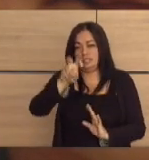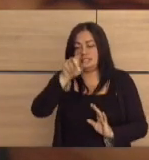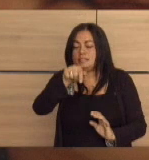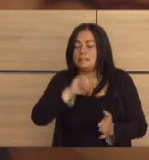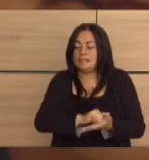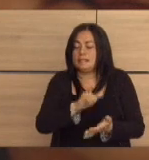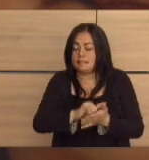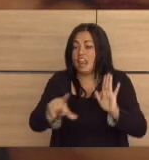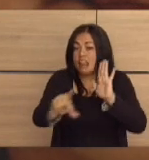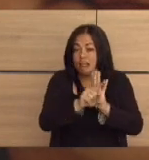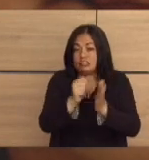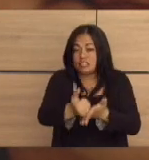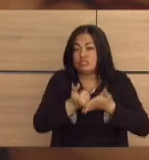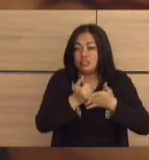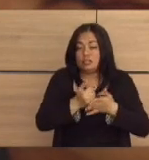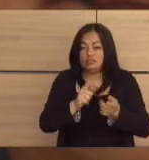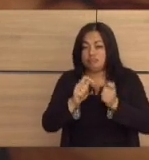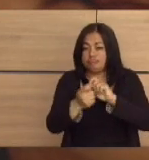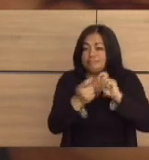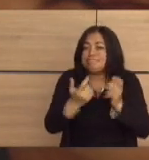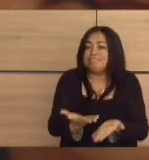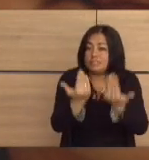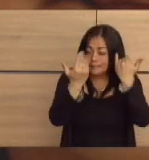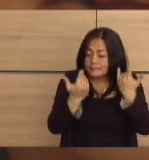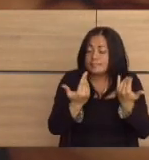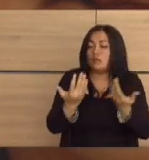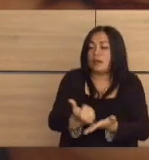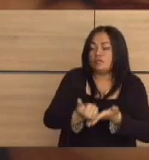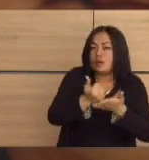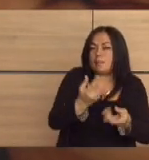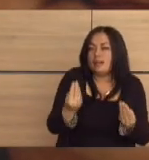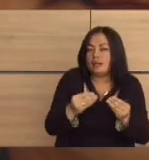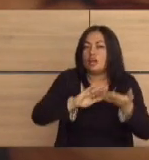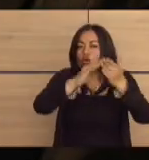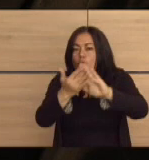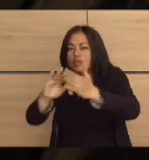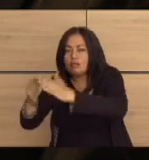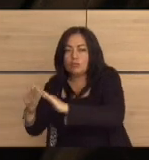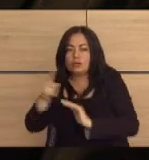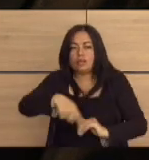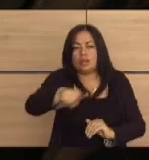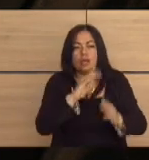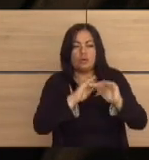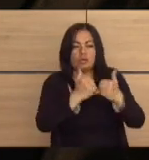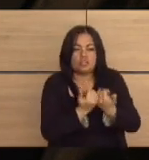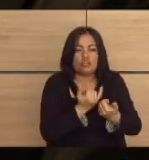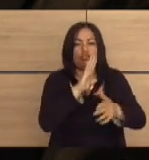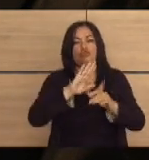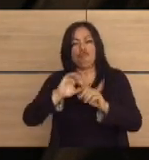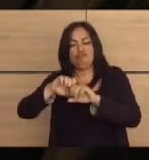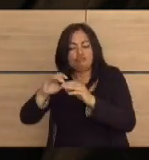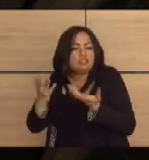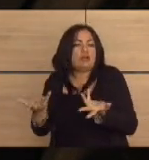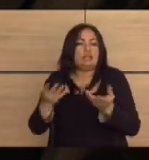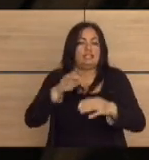nos debe convertir a todos como sector es una gran oportunidad para invitar a las comunidades educativas, a nuestros colegios y al